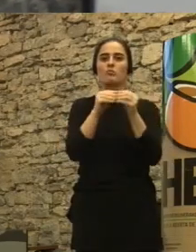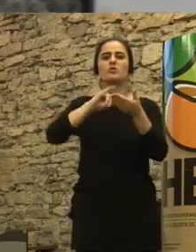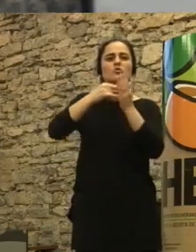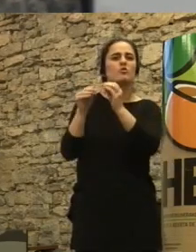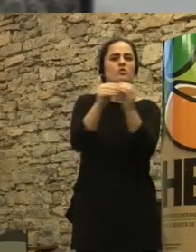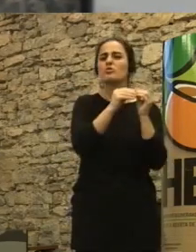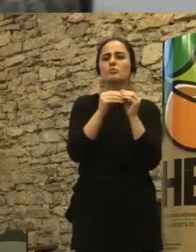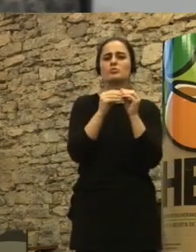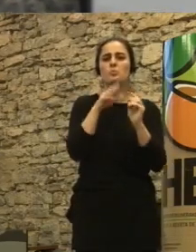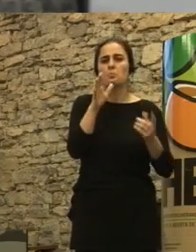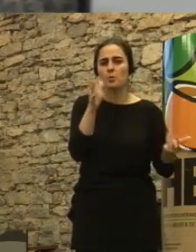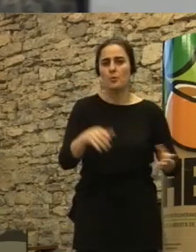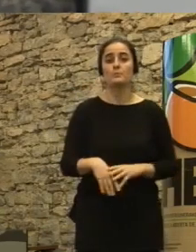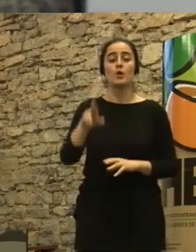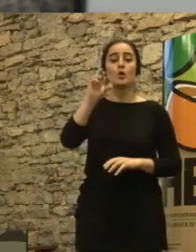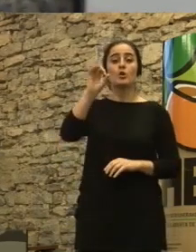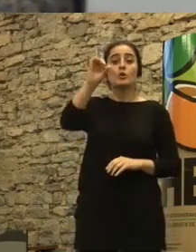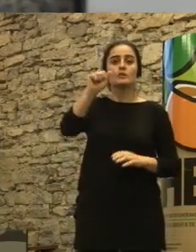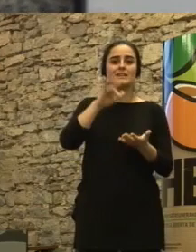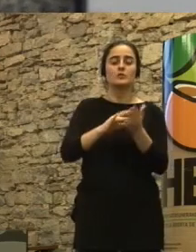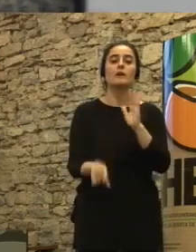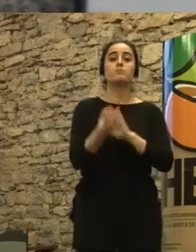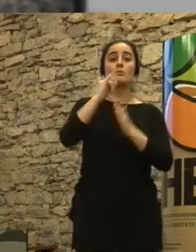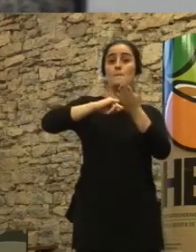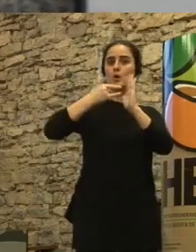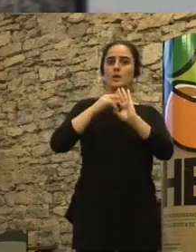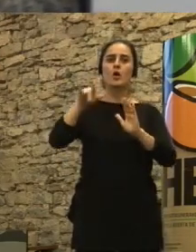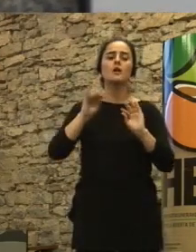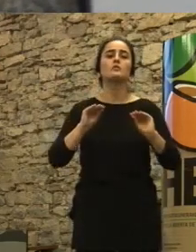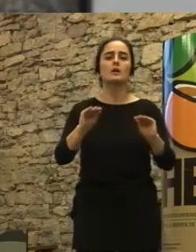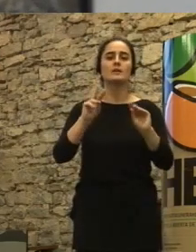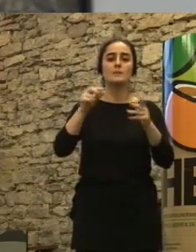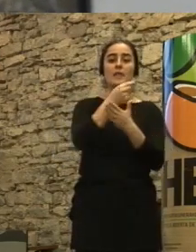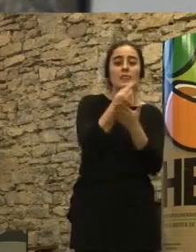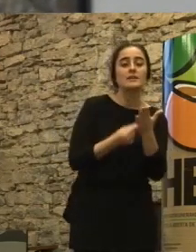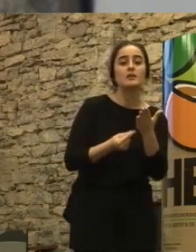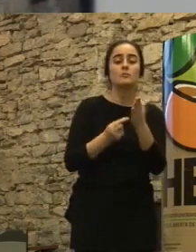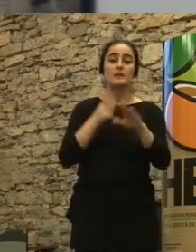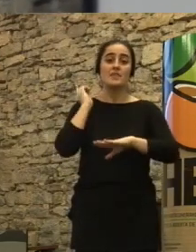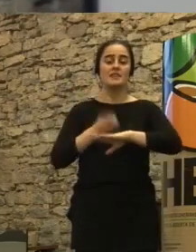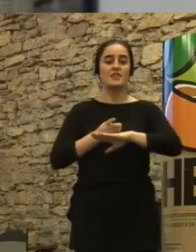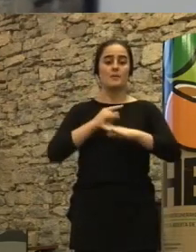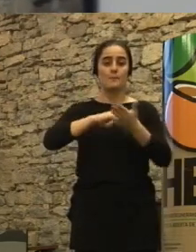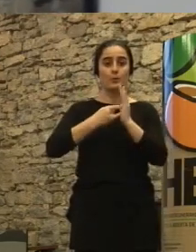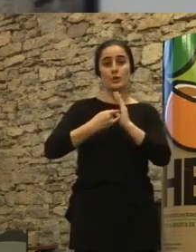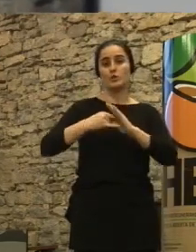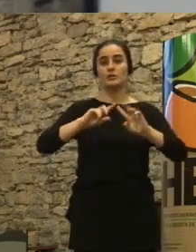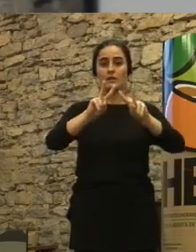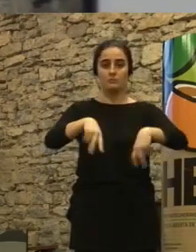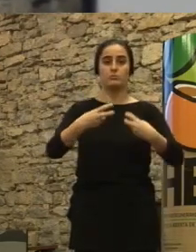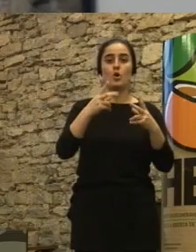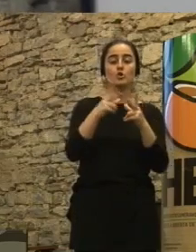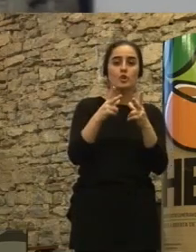creó este proyecto, ella ha tenido una trayectoria muy marcada en el diseño y la dirección de proyectos de innovación social en área de